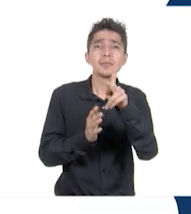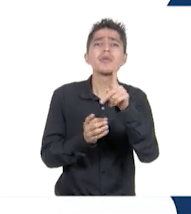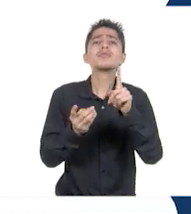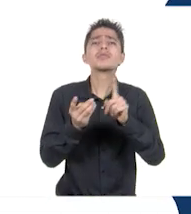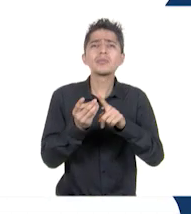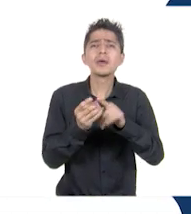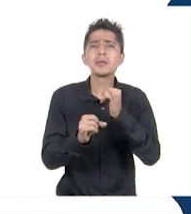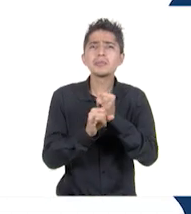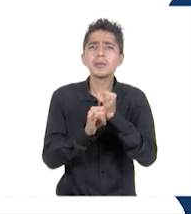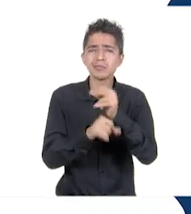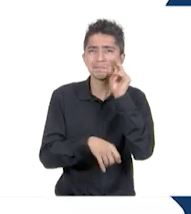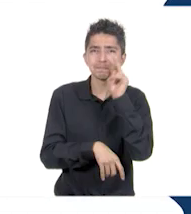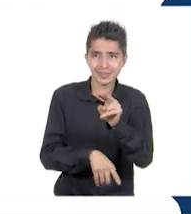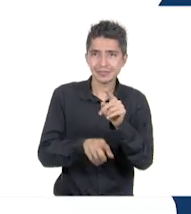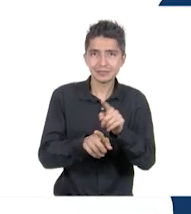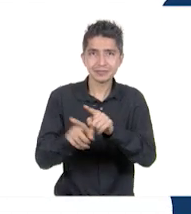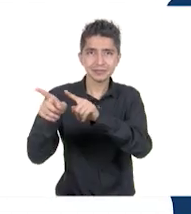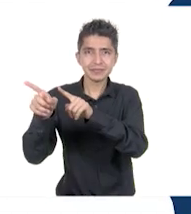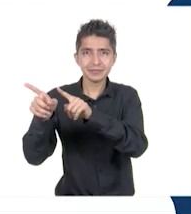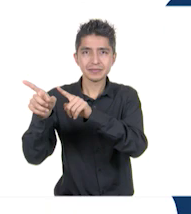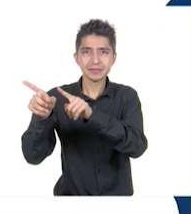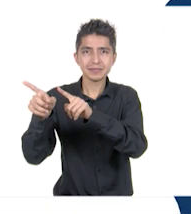página